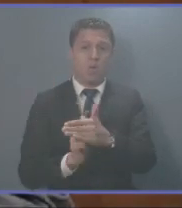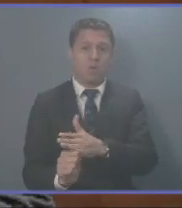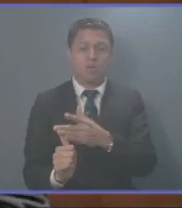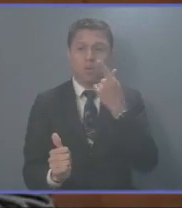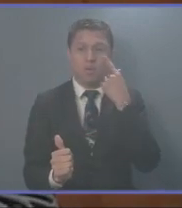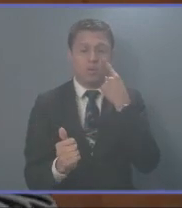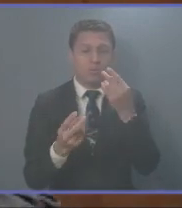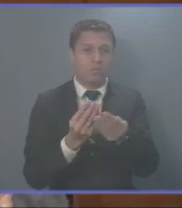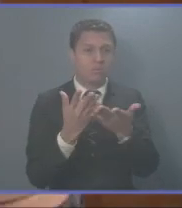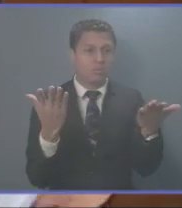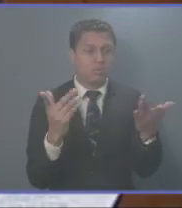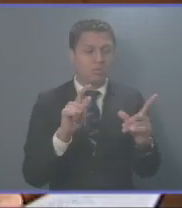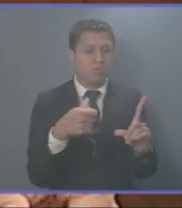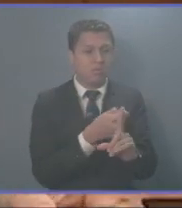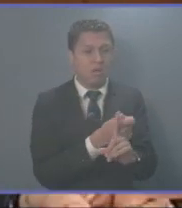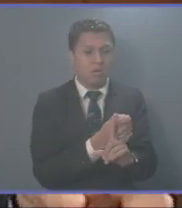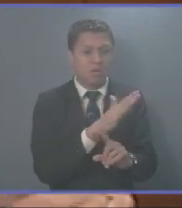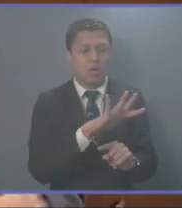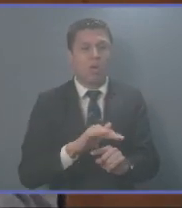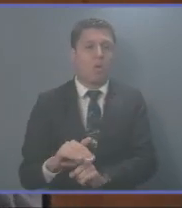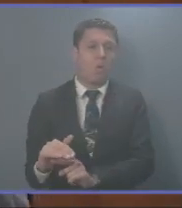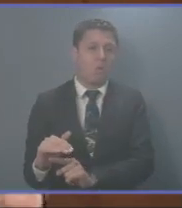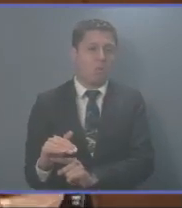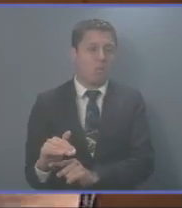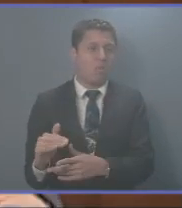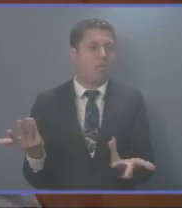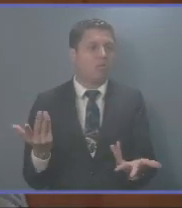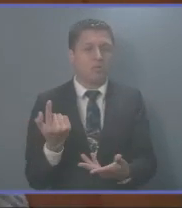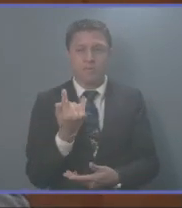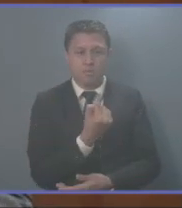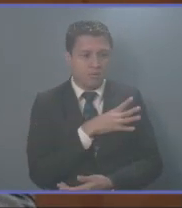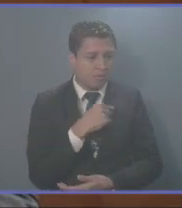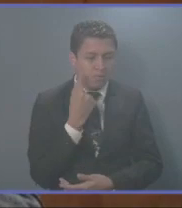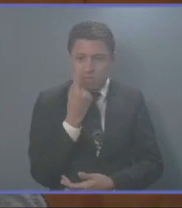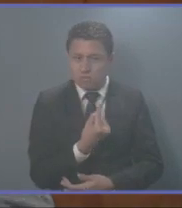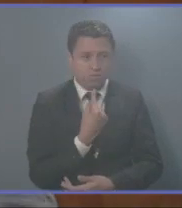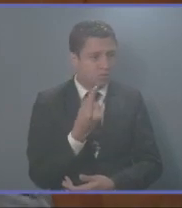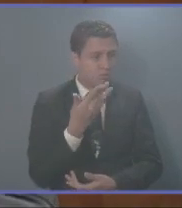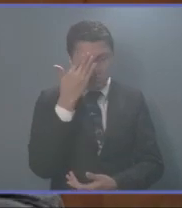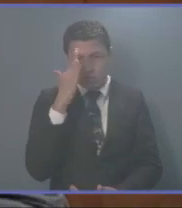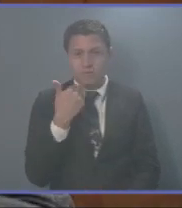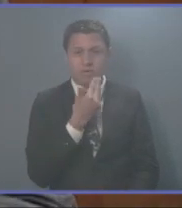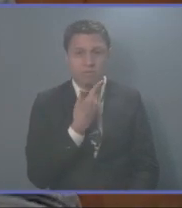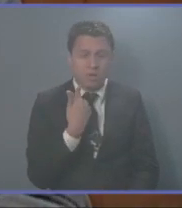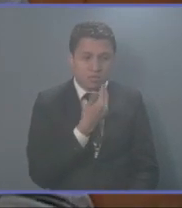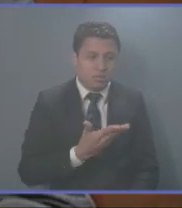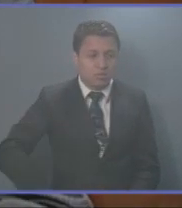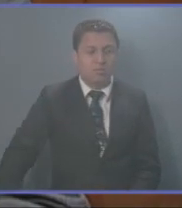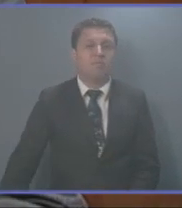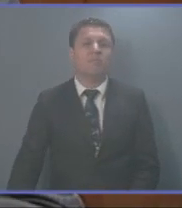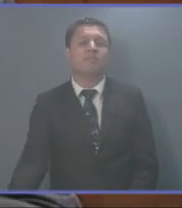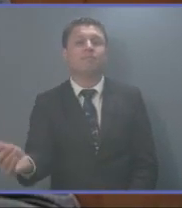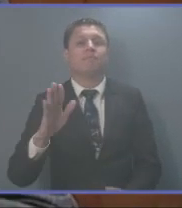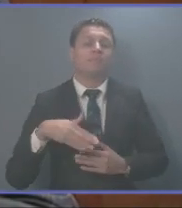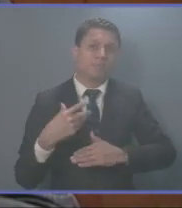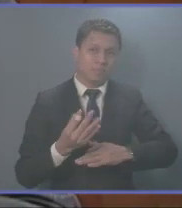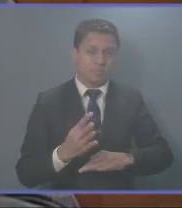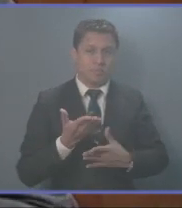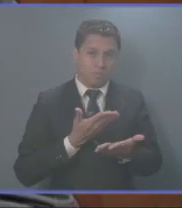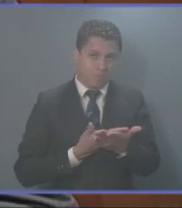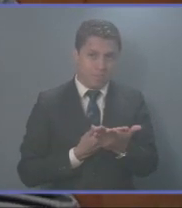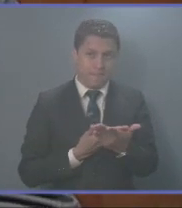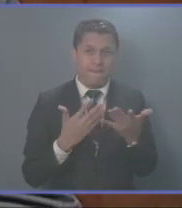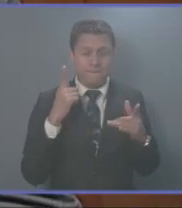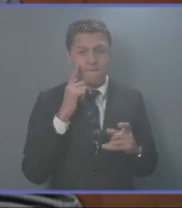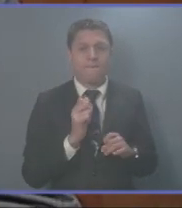o localización. La Comisión, luego del análisis de las propuestas presentadas y